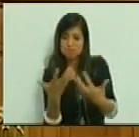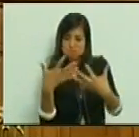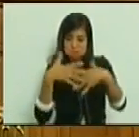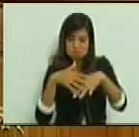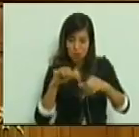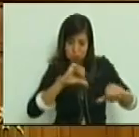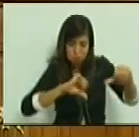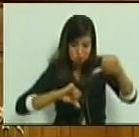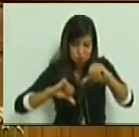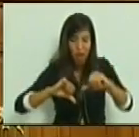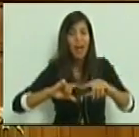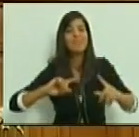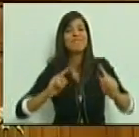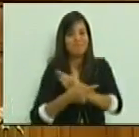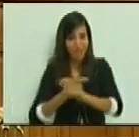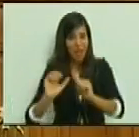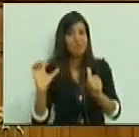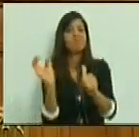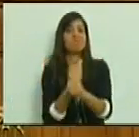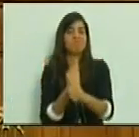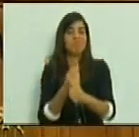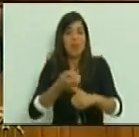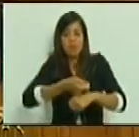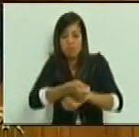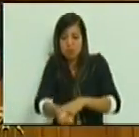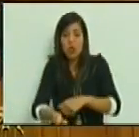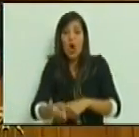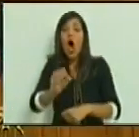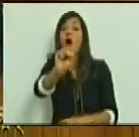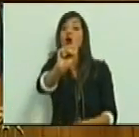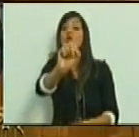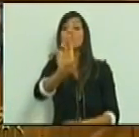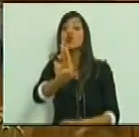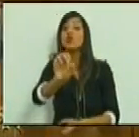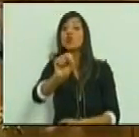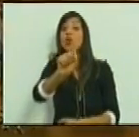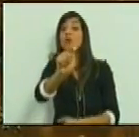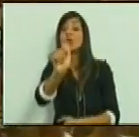del agar. O sea, ya tenemos sustrato.